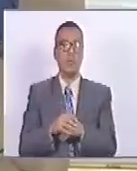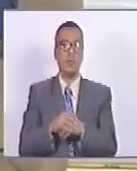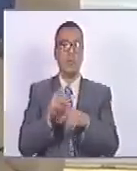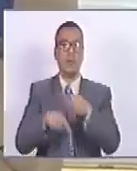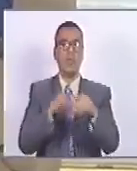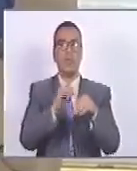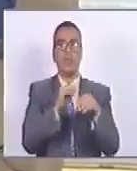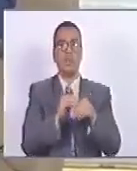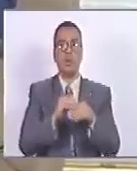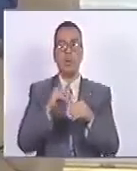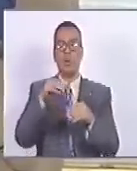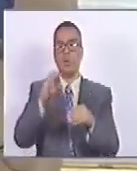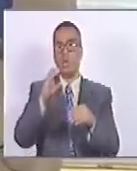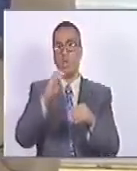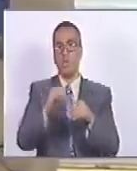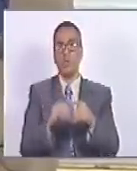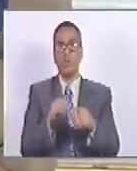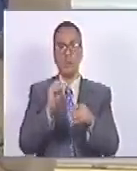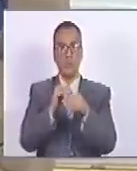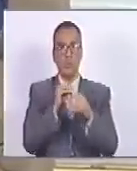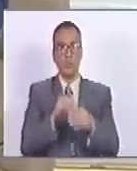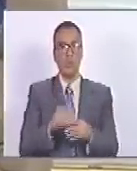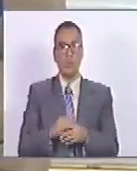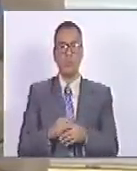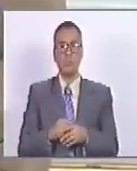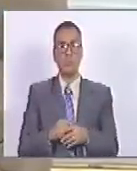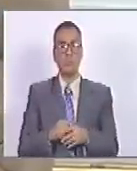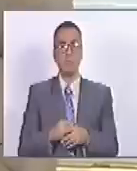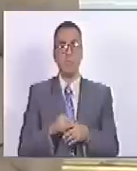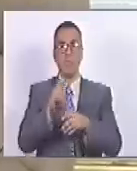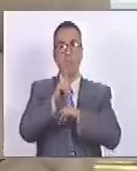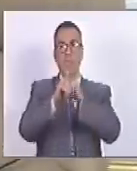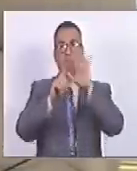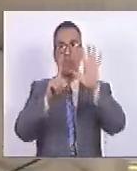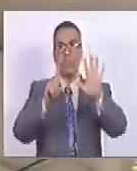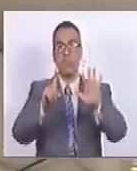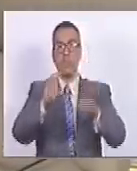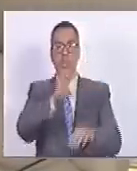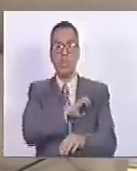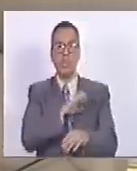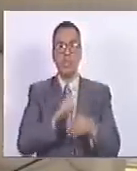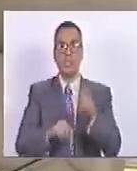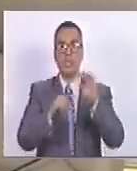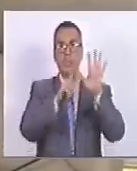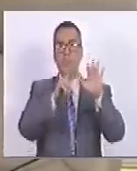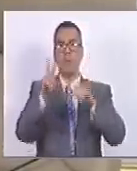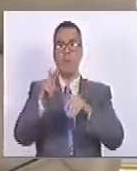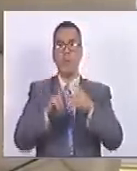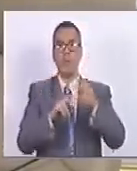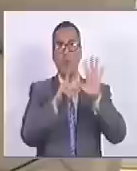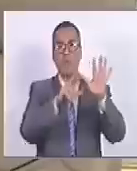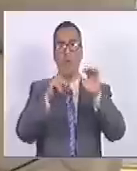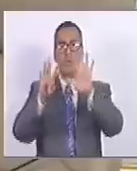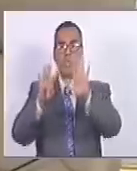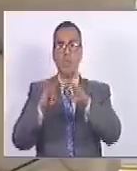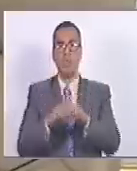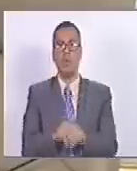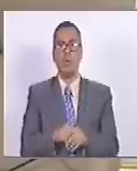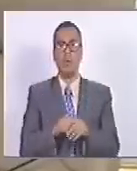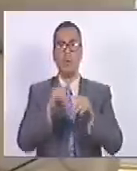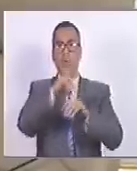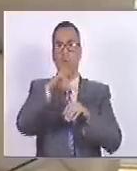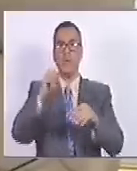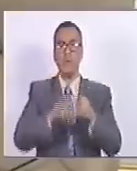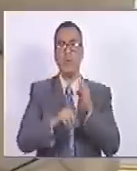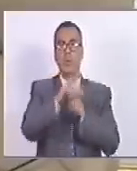Próxima cita, consejo de no sé qué cosa, en Bucarest. 26 de enero, 27, 28, 29,